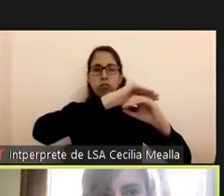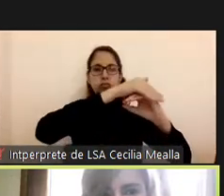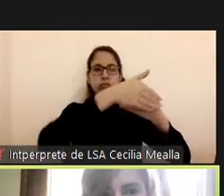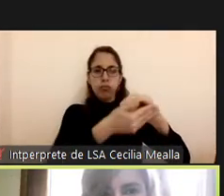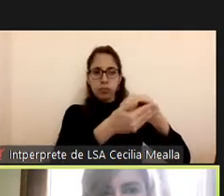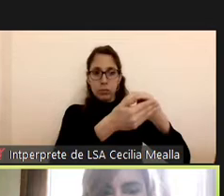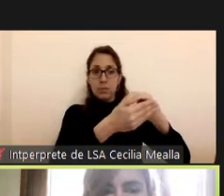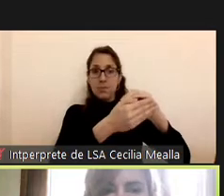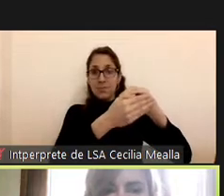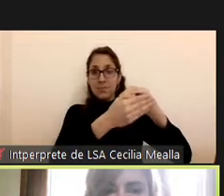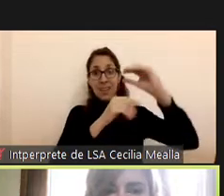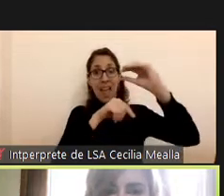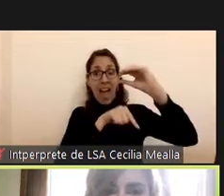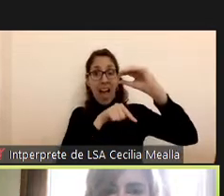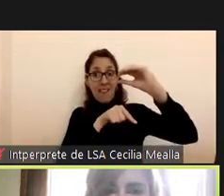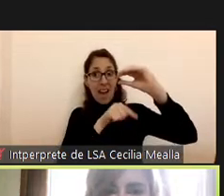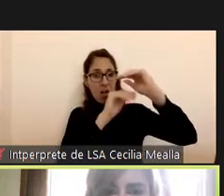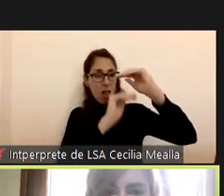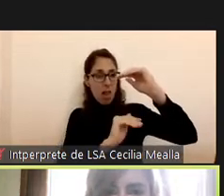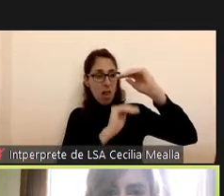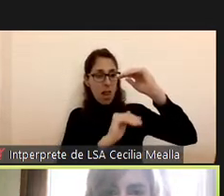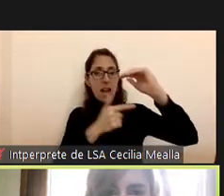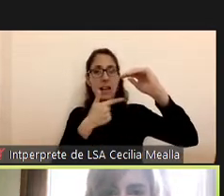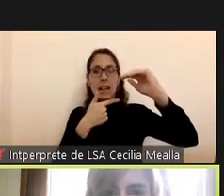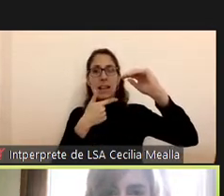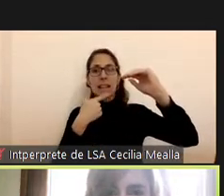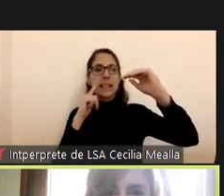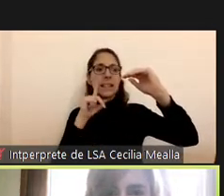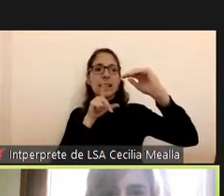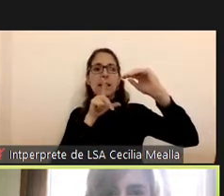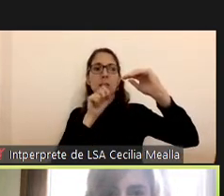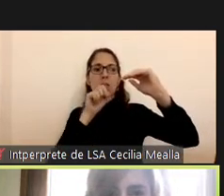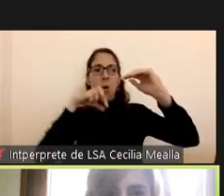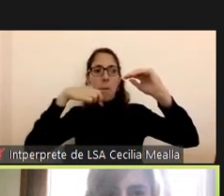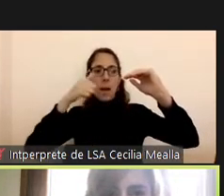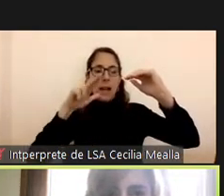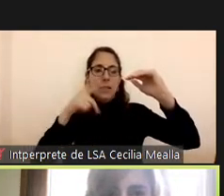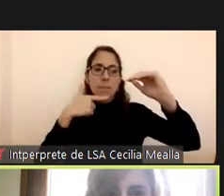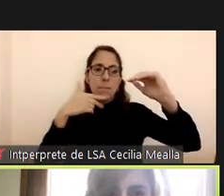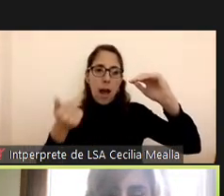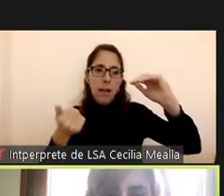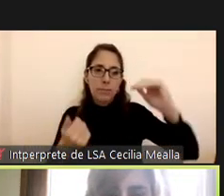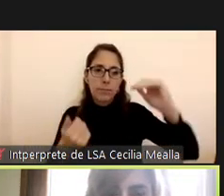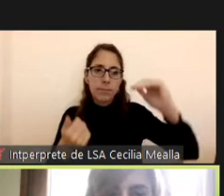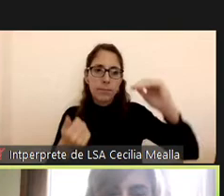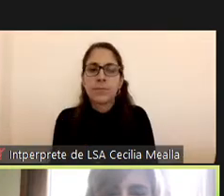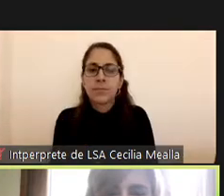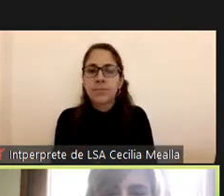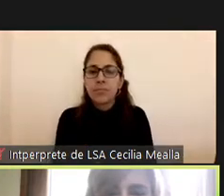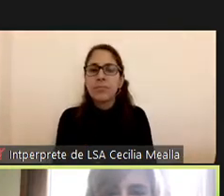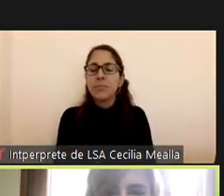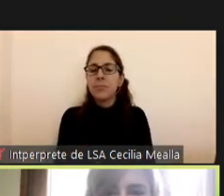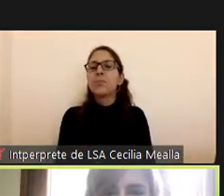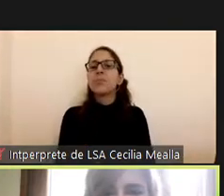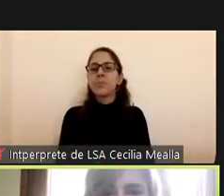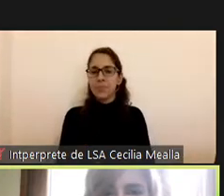de la bacteria. Otra cosa que hay de diferencia entre estas 2 bacterias, tipos de